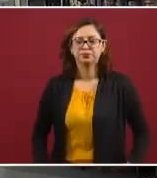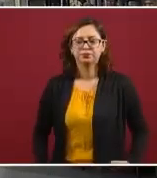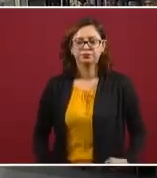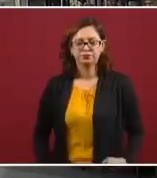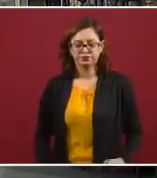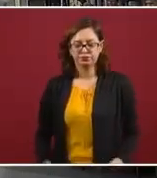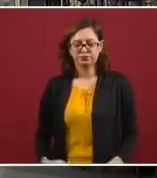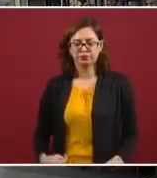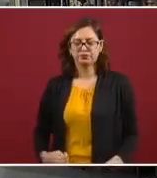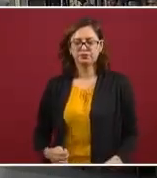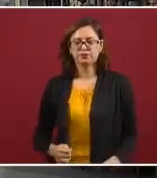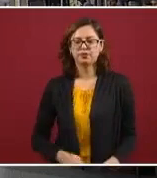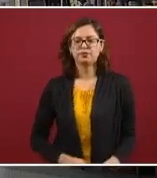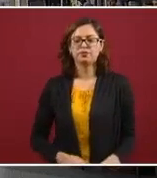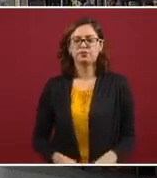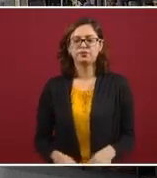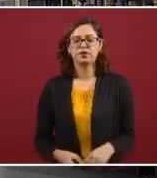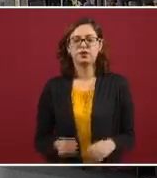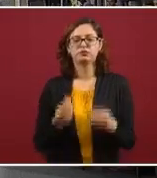Muchas gracias.